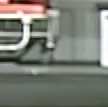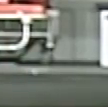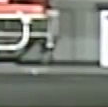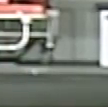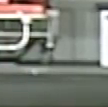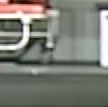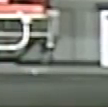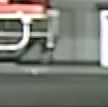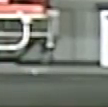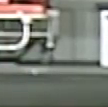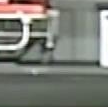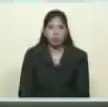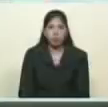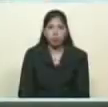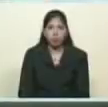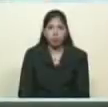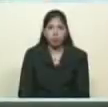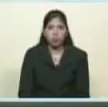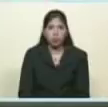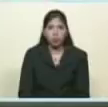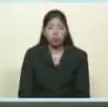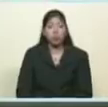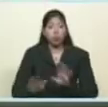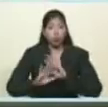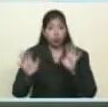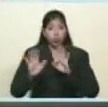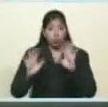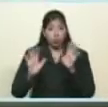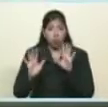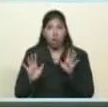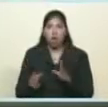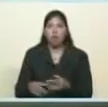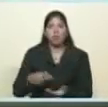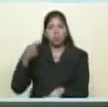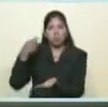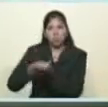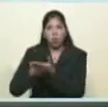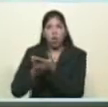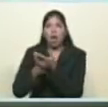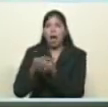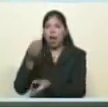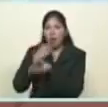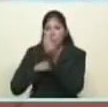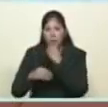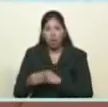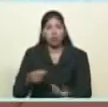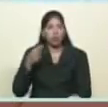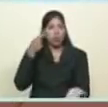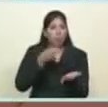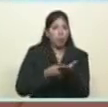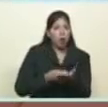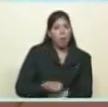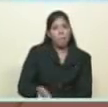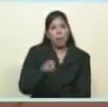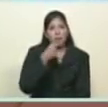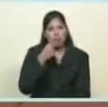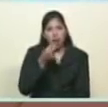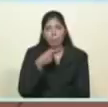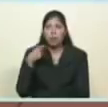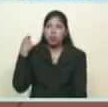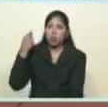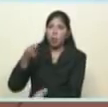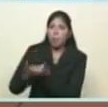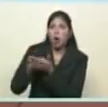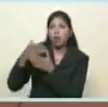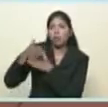Así como tengo el dinero para las importaciones que necesitamos para alimentos, materia prima y medicamentos. Tengo el dinero